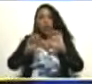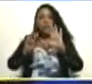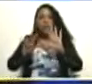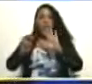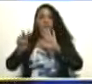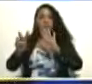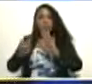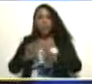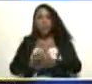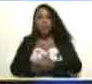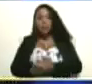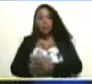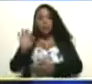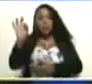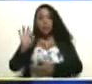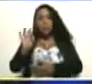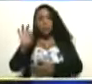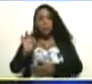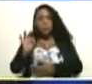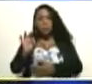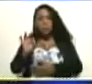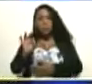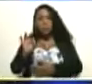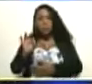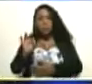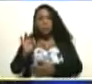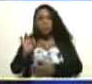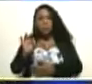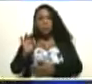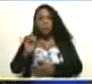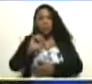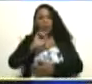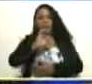380.877, con un porcentaje de